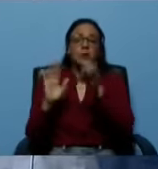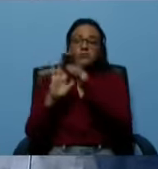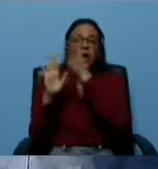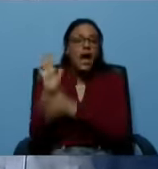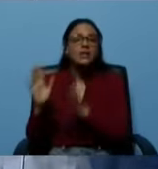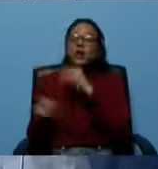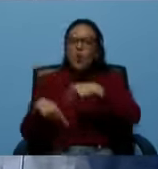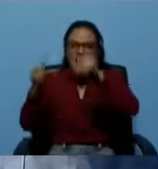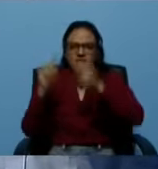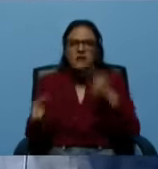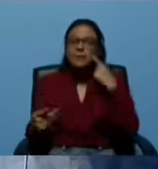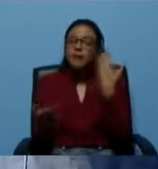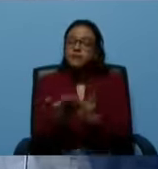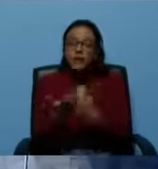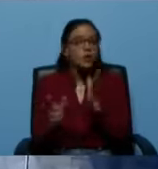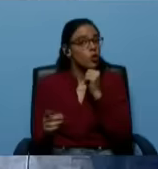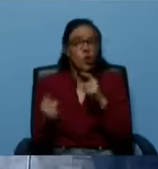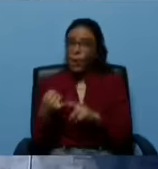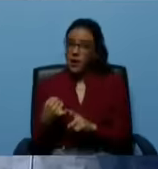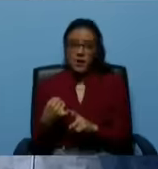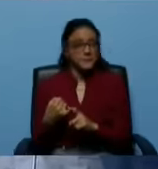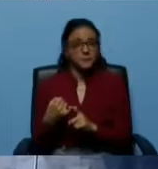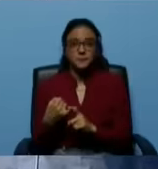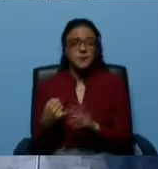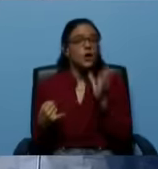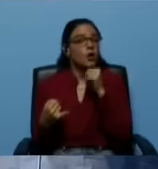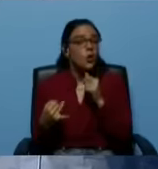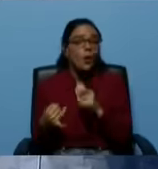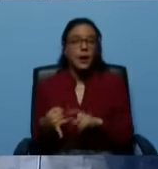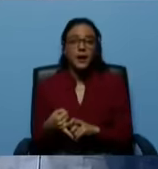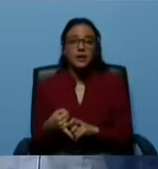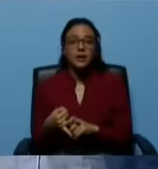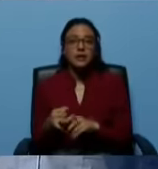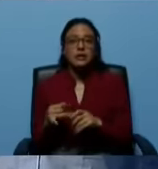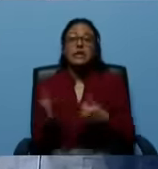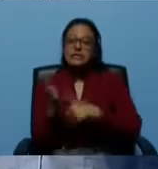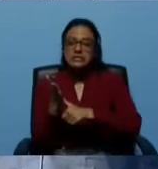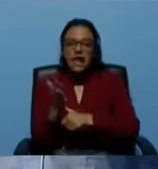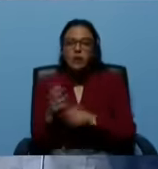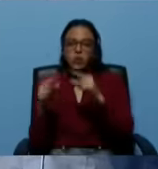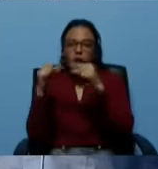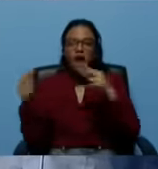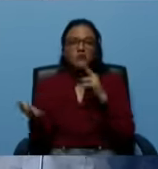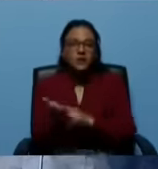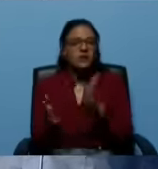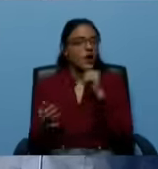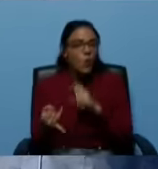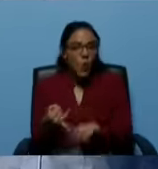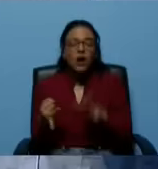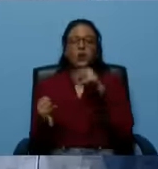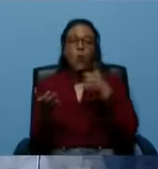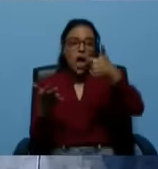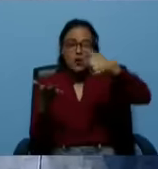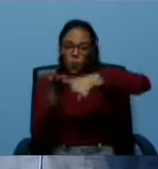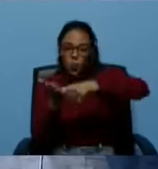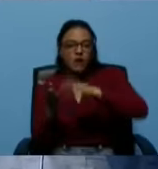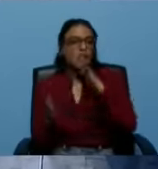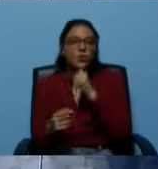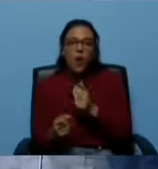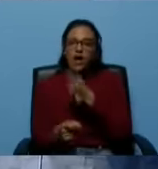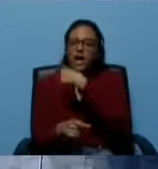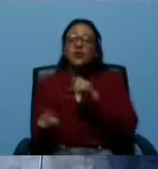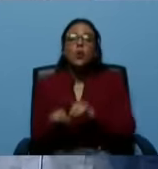firmas de testigos, no tienen cédulas de identidad, no tienen huellas dactilares. Es un